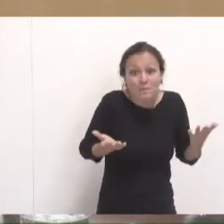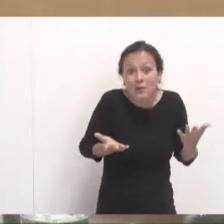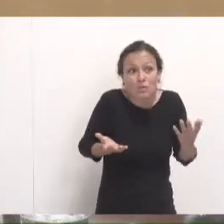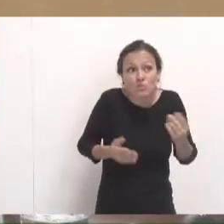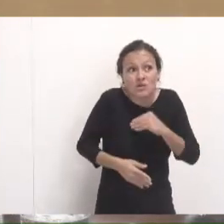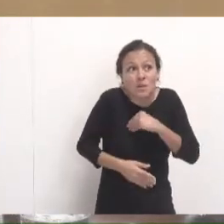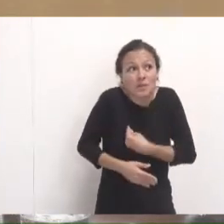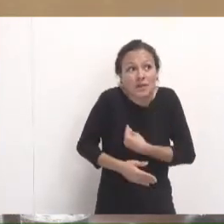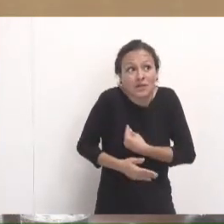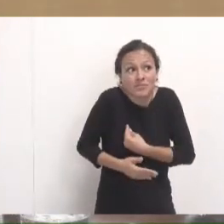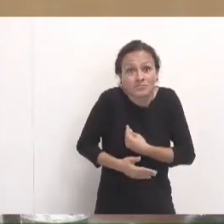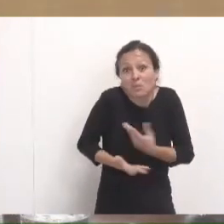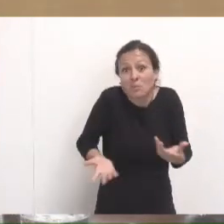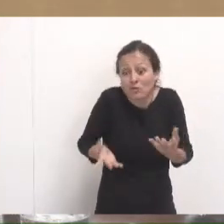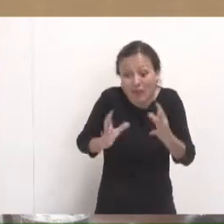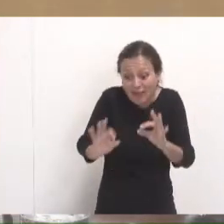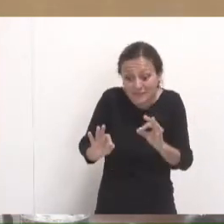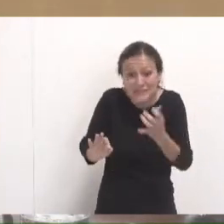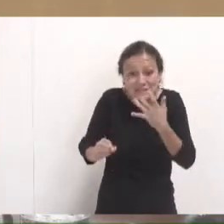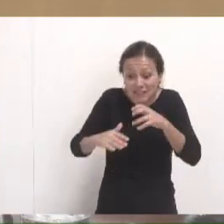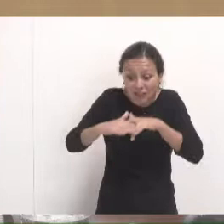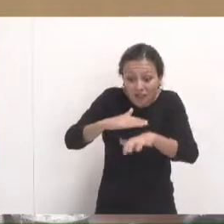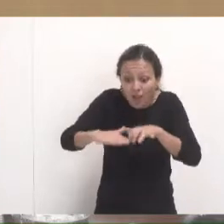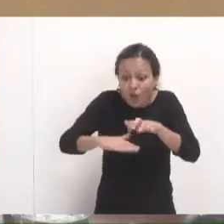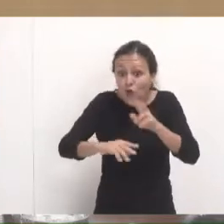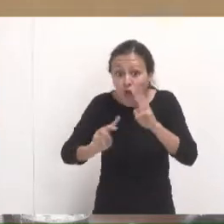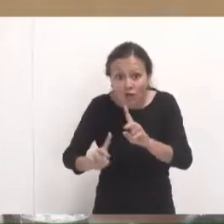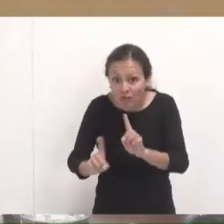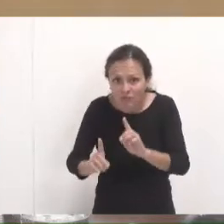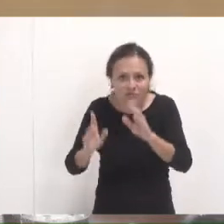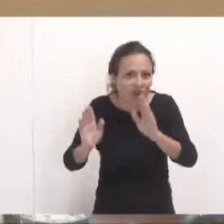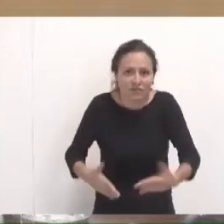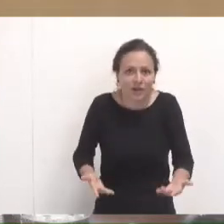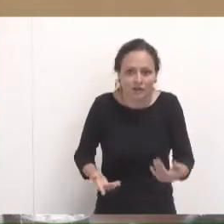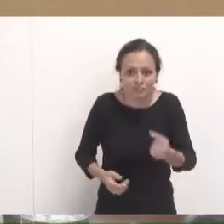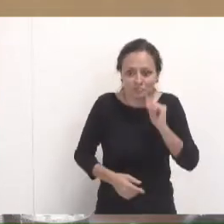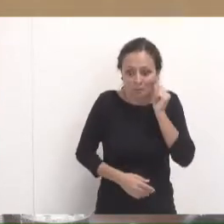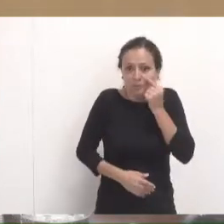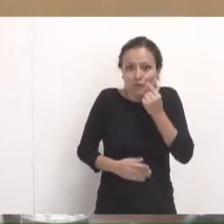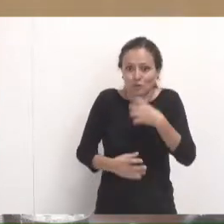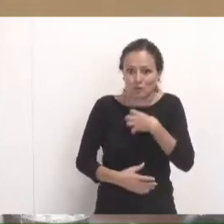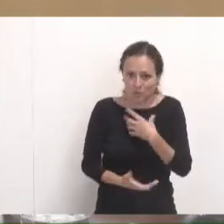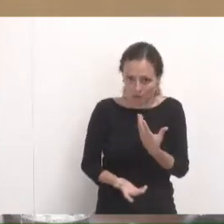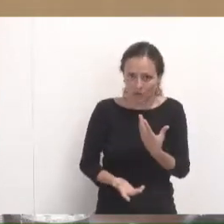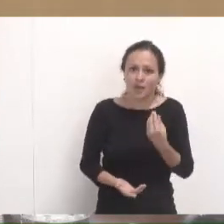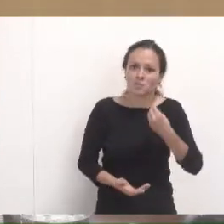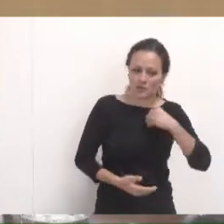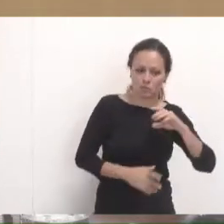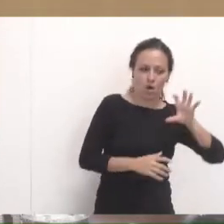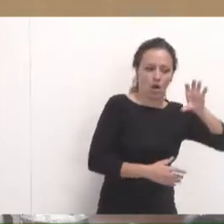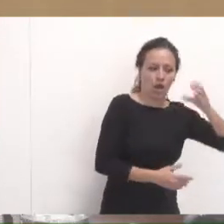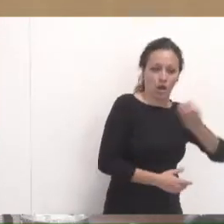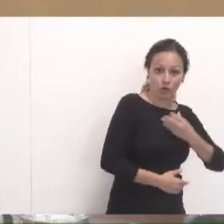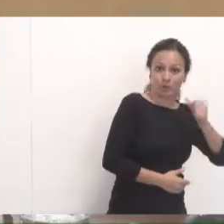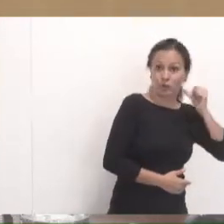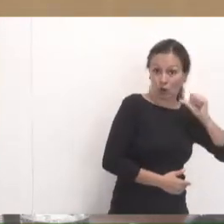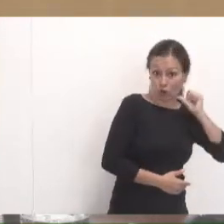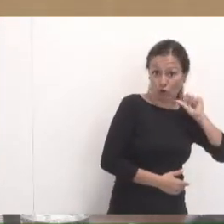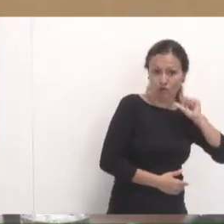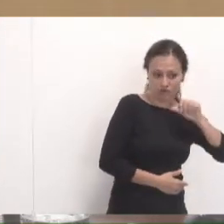es imposible poder detectar nuevos focos. Sí, sí, lo que se va a hacer, que ya lo ha hecho el Ayuntamiento de Tacoronte, es respecto al foco actual en